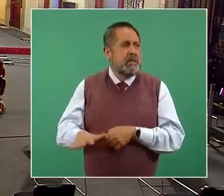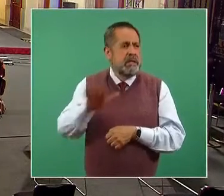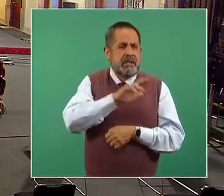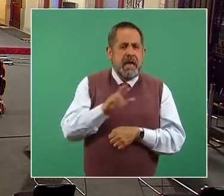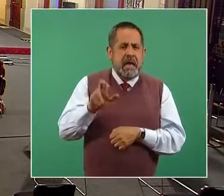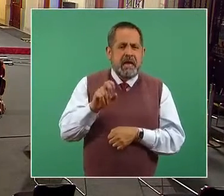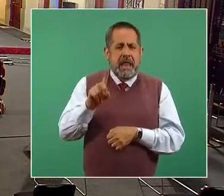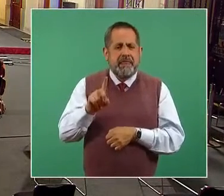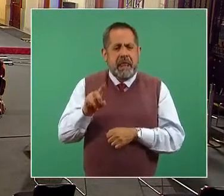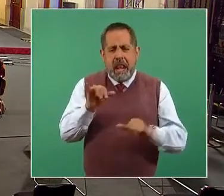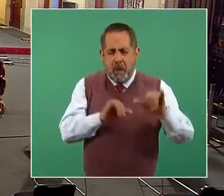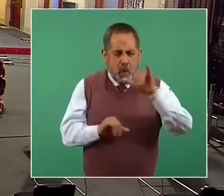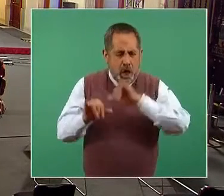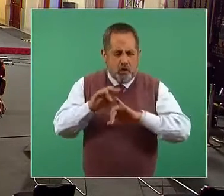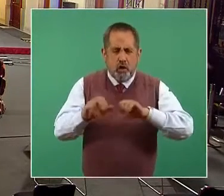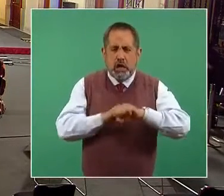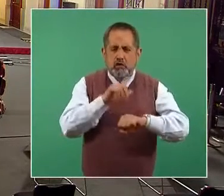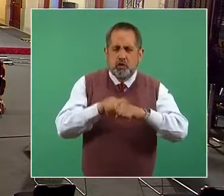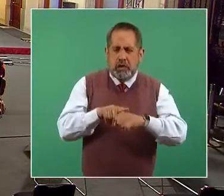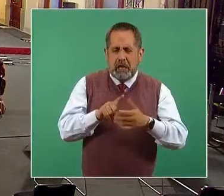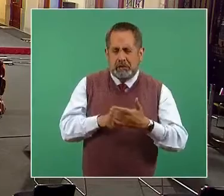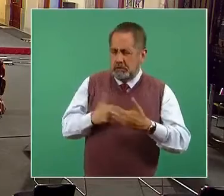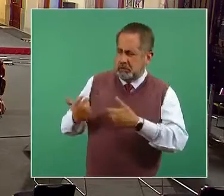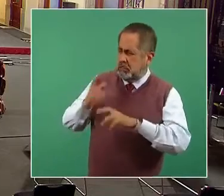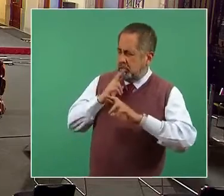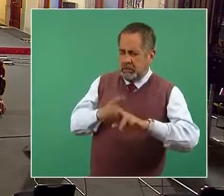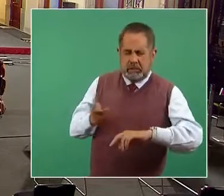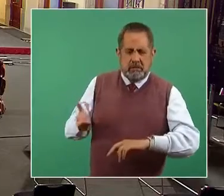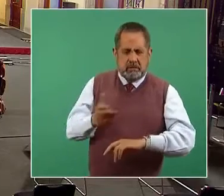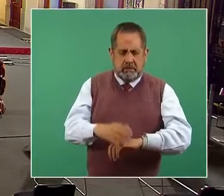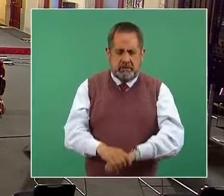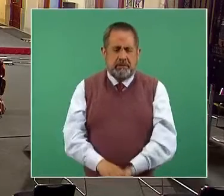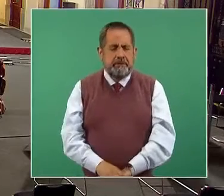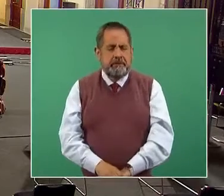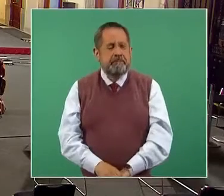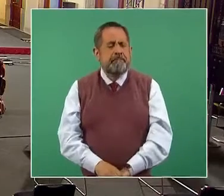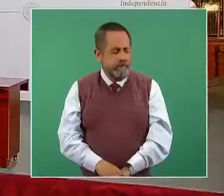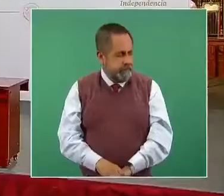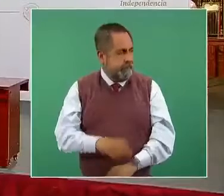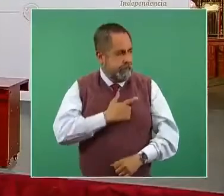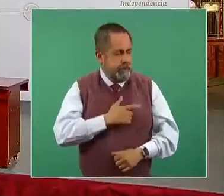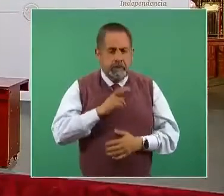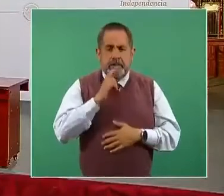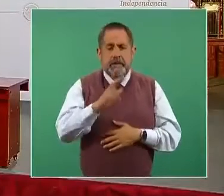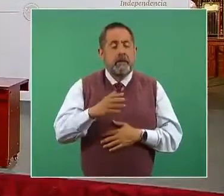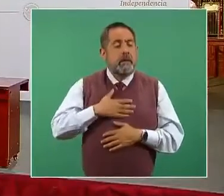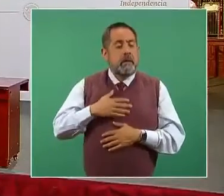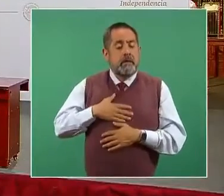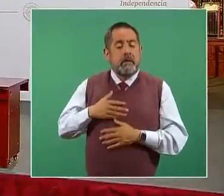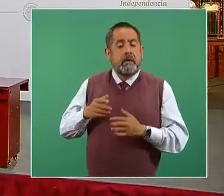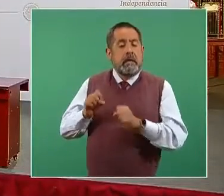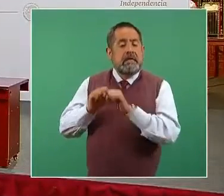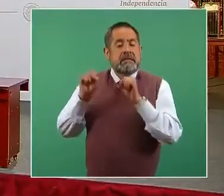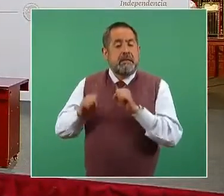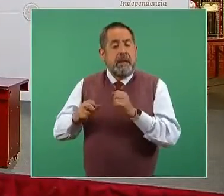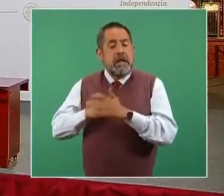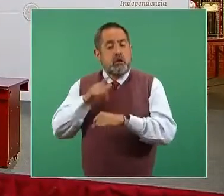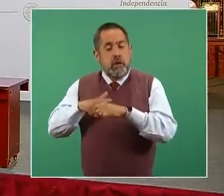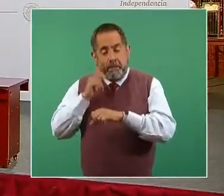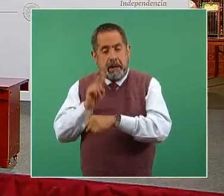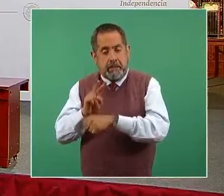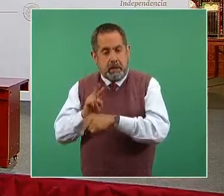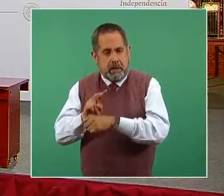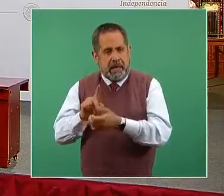de laboratorios nacionales de salud pública. Por favor, doctor. Claro, con mucho gusto. Como parte del Sistema Nacional de